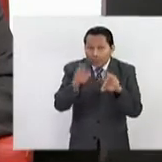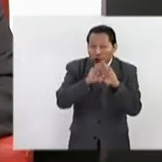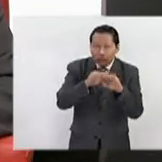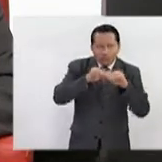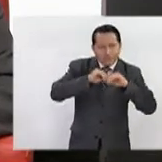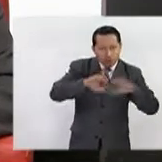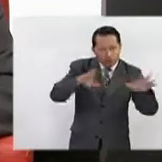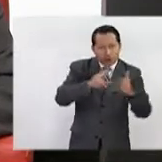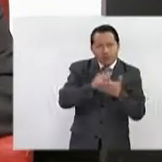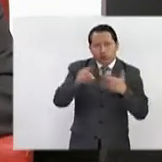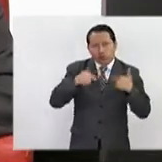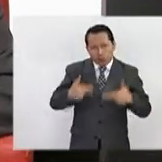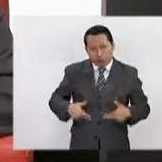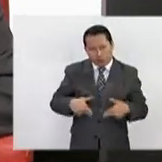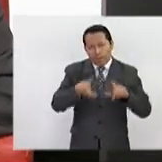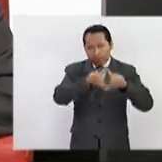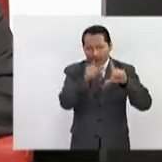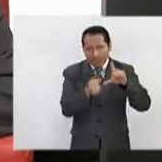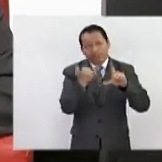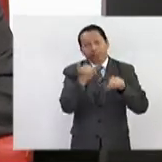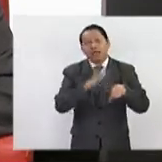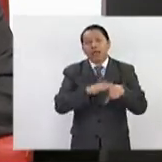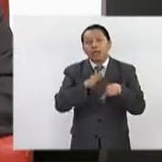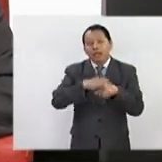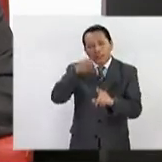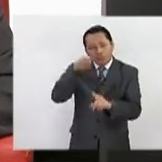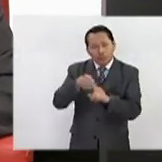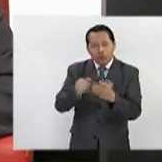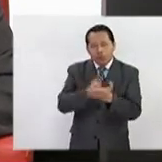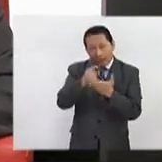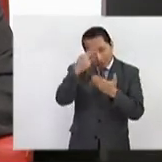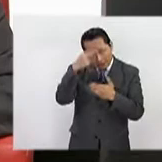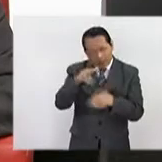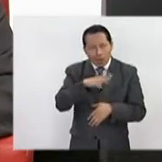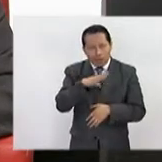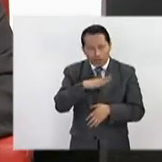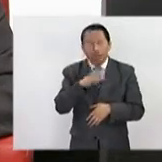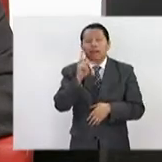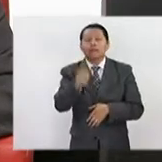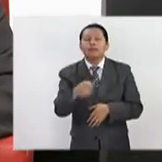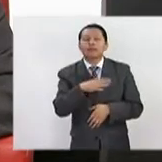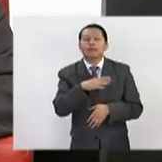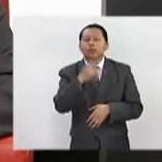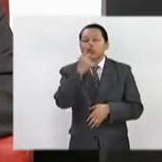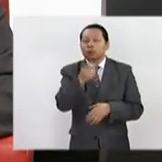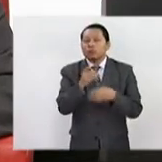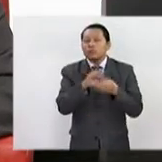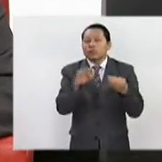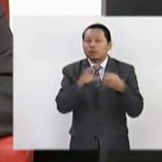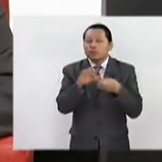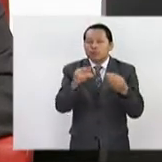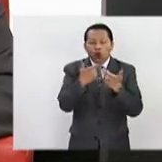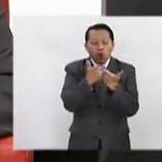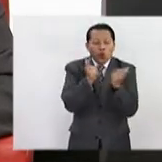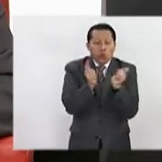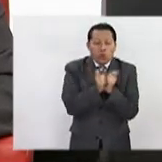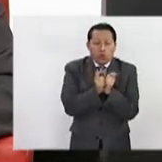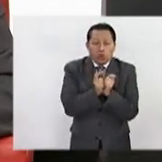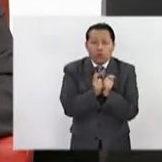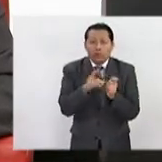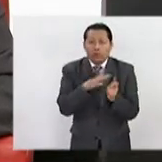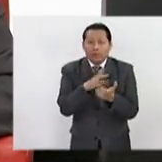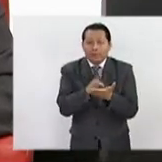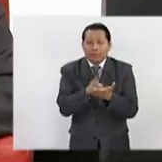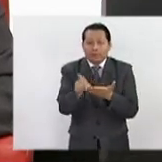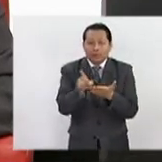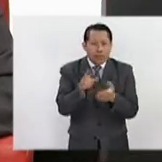humanos en todo el país, en la Ciudad de México particularmente. Y esa difusión tiene que ver, como decía yo, con derechos colectivos principalmente. Es